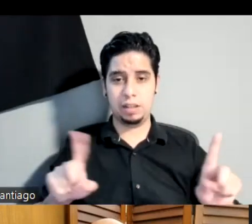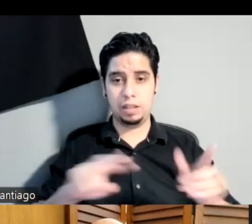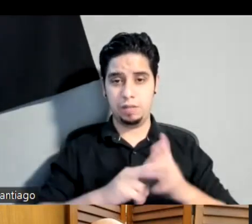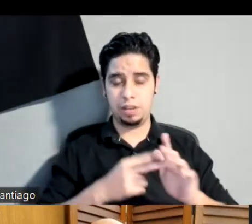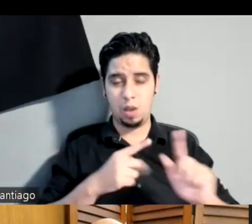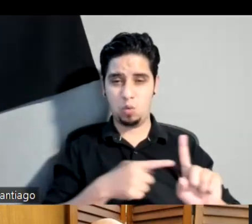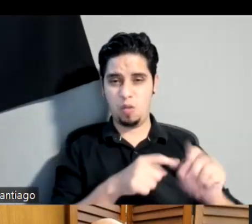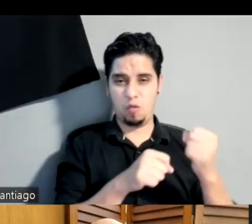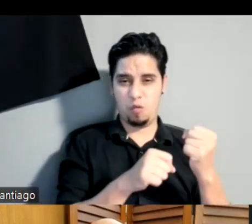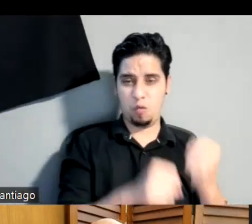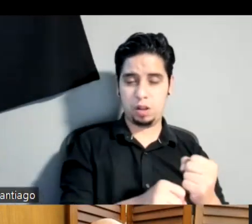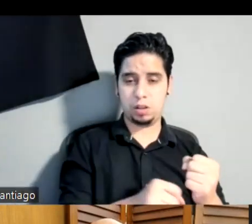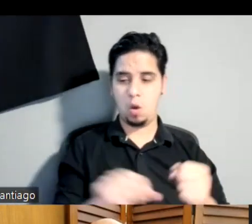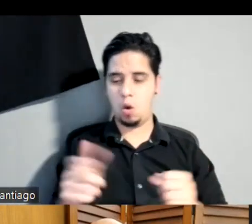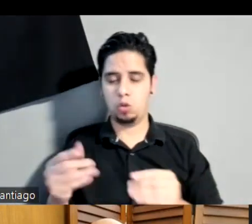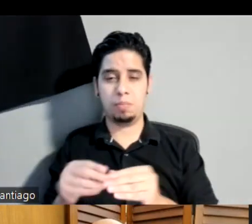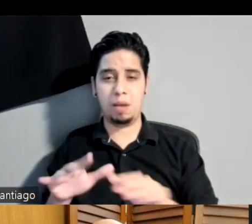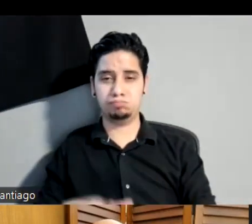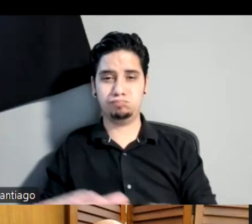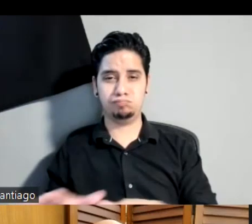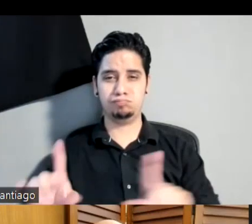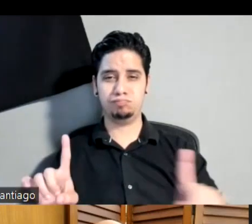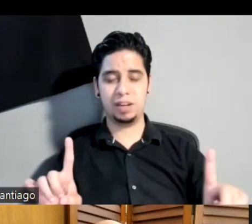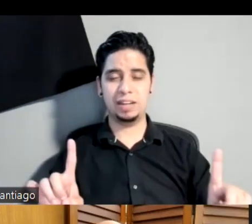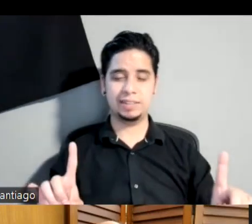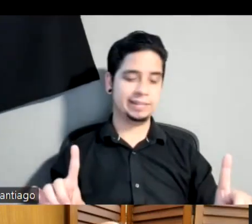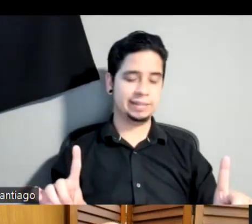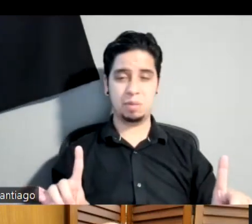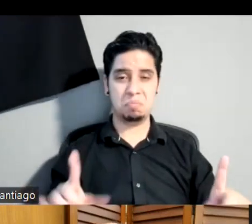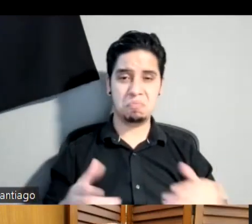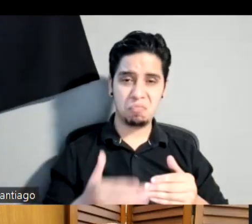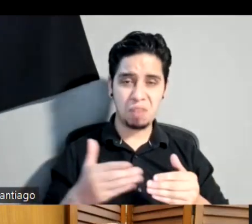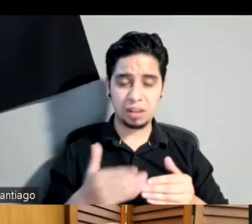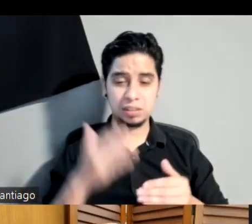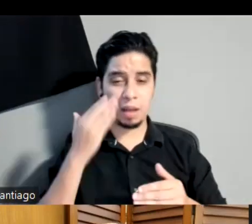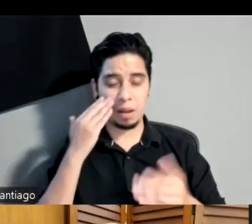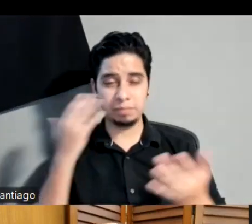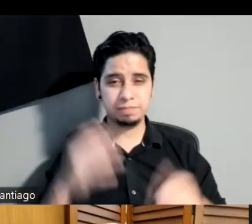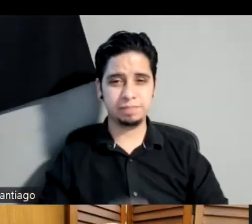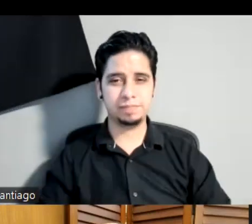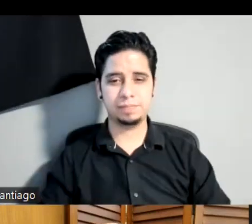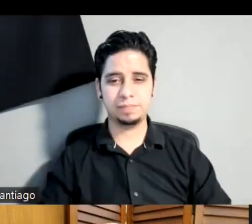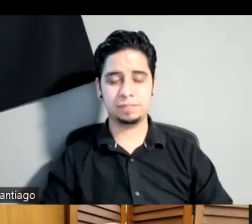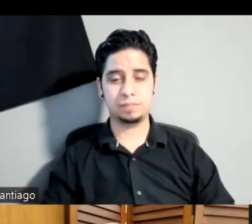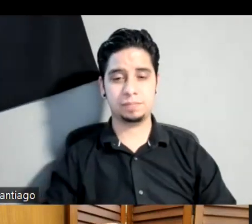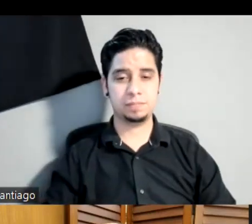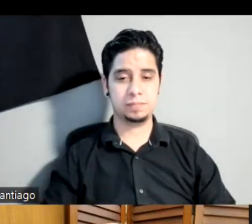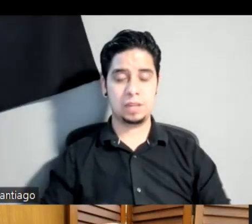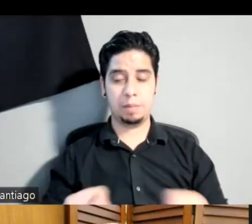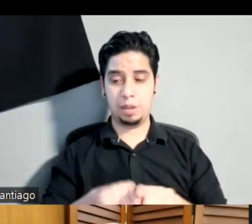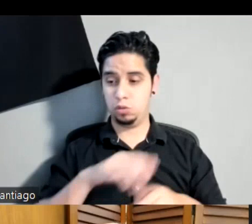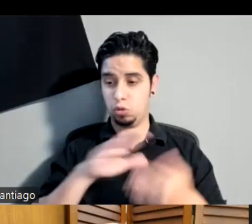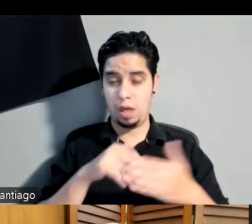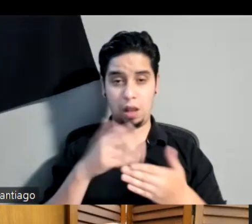otro es mucho más ameno, pues aparte que también todas las cosas que vi, no